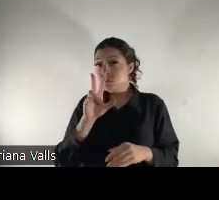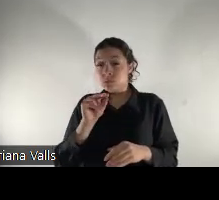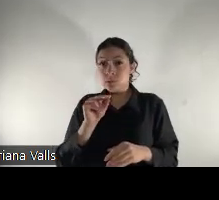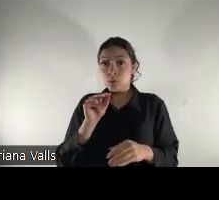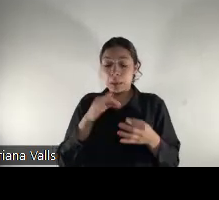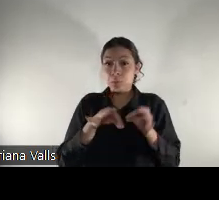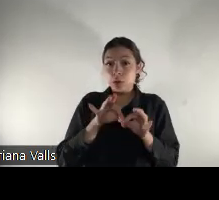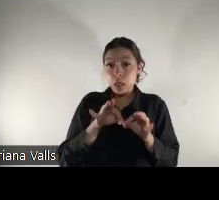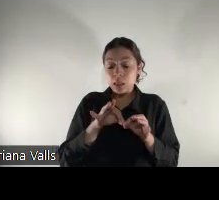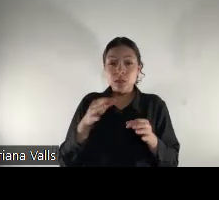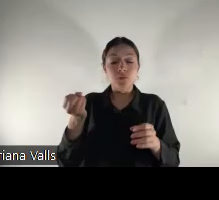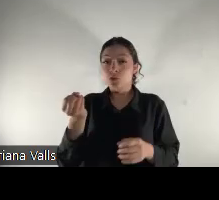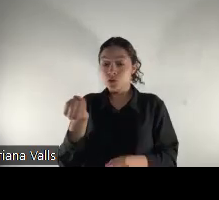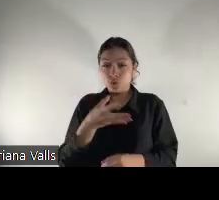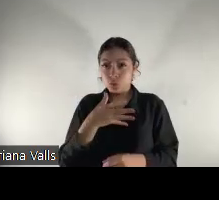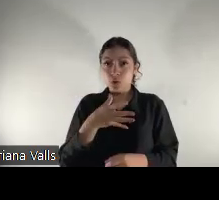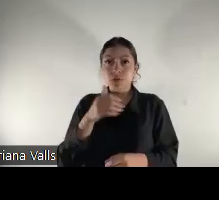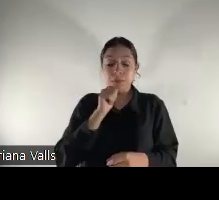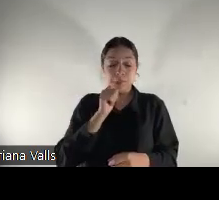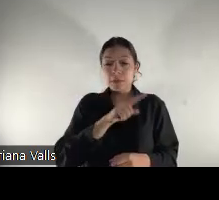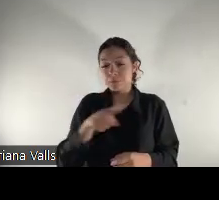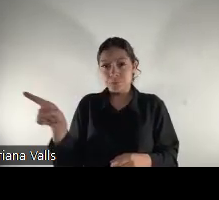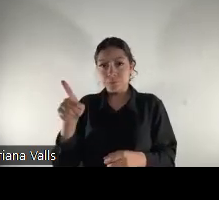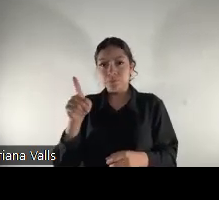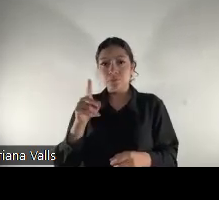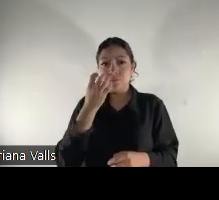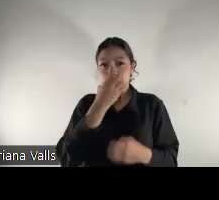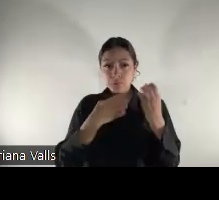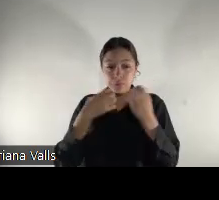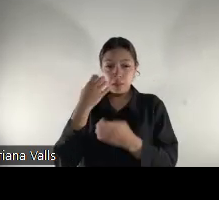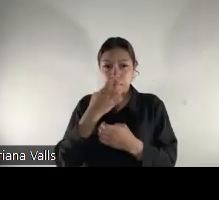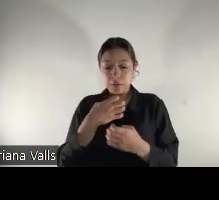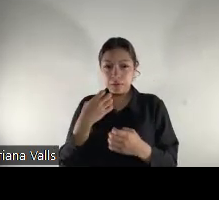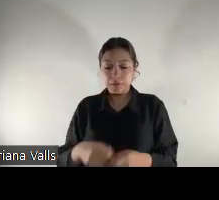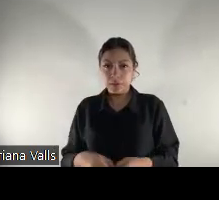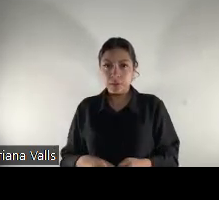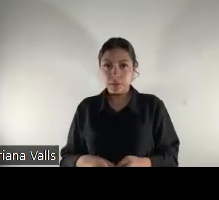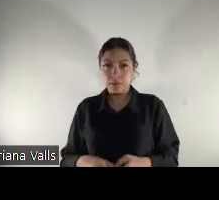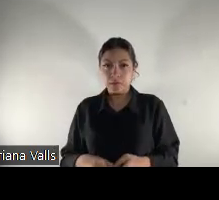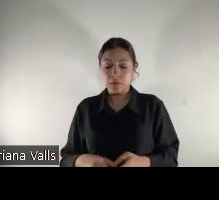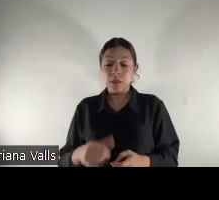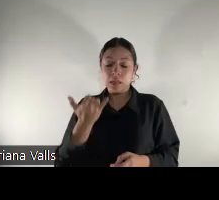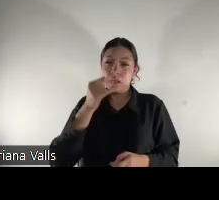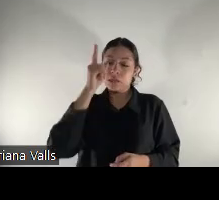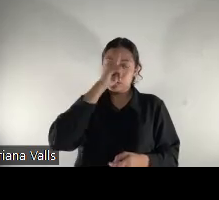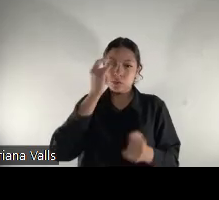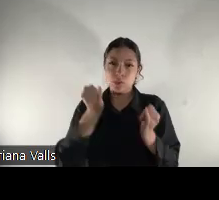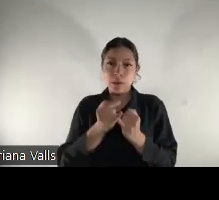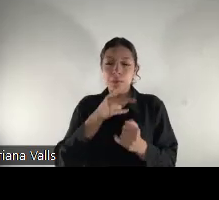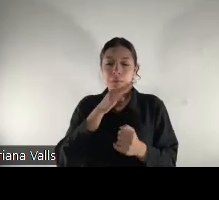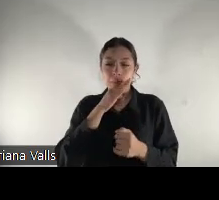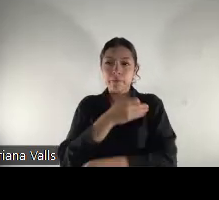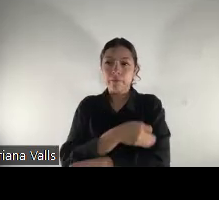significativo, vamos a referir a consulta del área médica y vamos a sugerir también a los padres de familia o